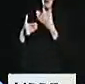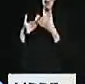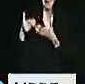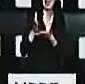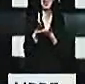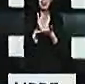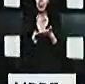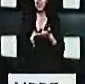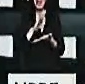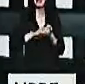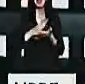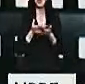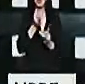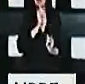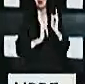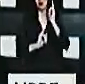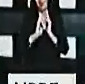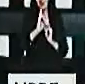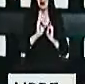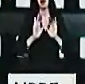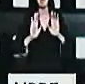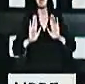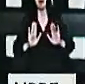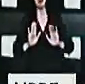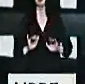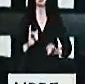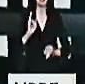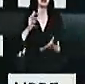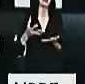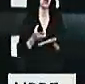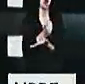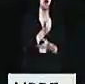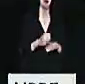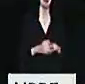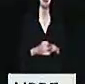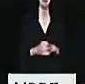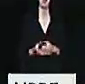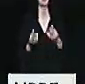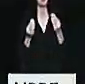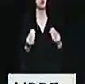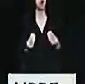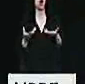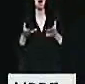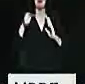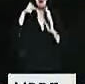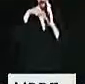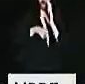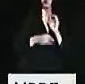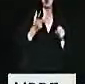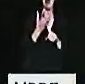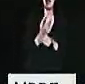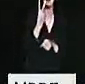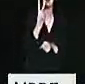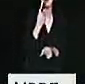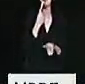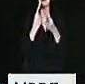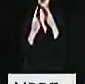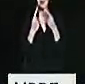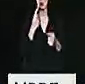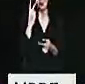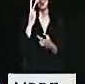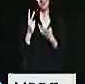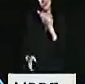en una estrategia de salud digital y esperamos que efectivamente así sea. Bueno, profundicemos en estos temas, ¿les parece? Tenemos dos ideas libres todavía de